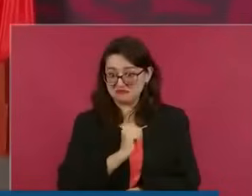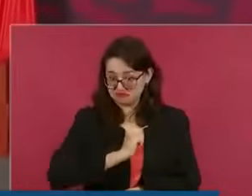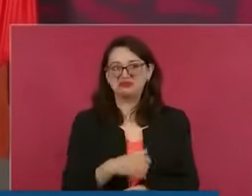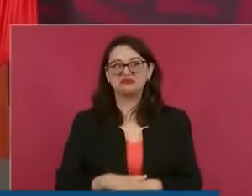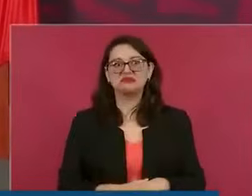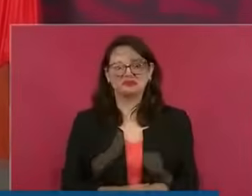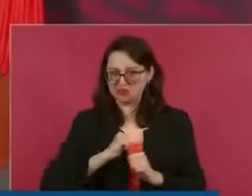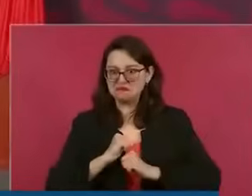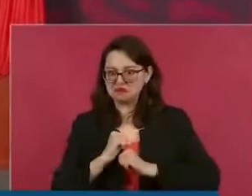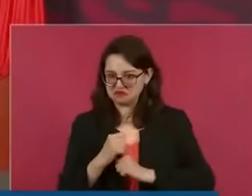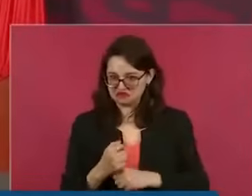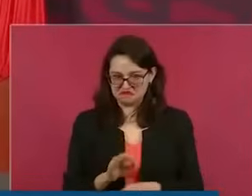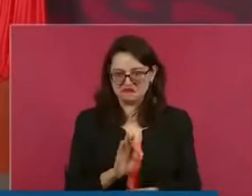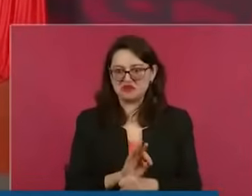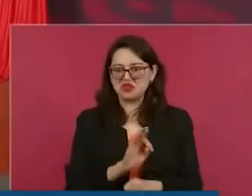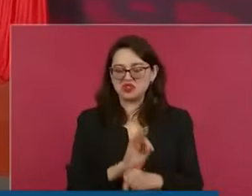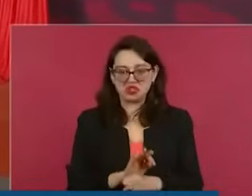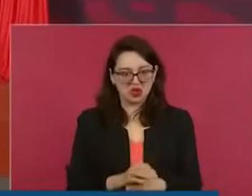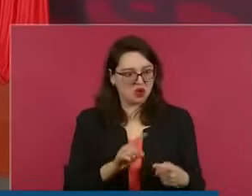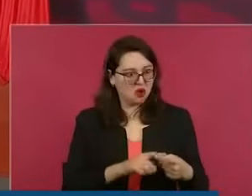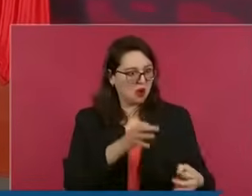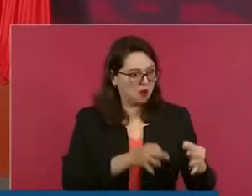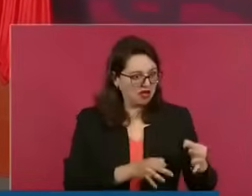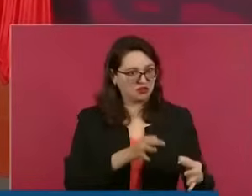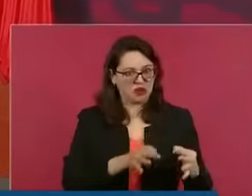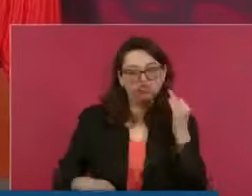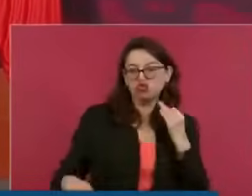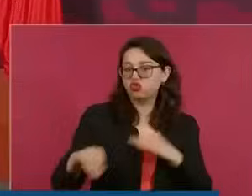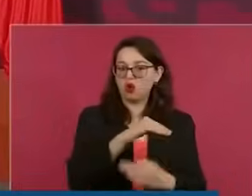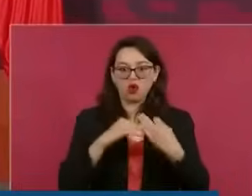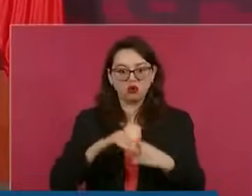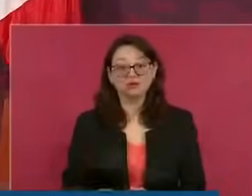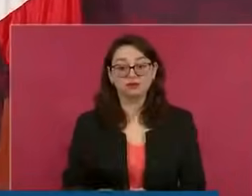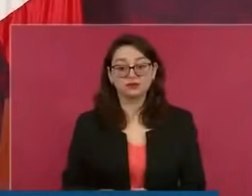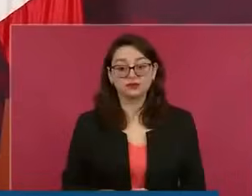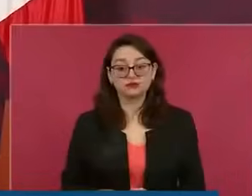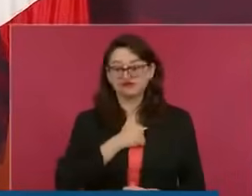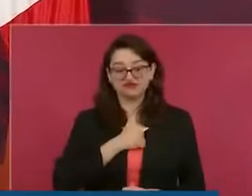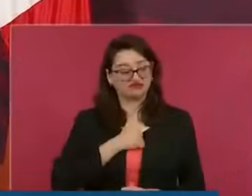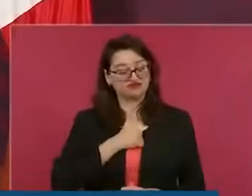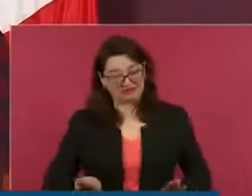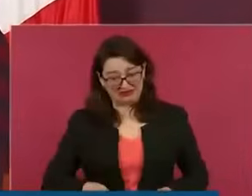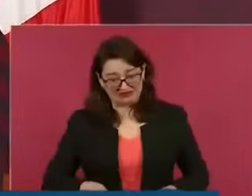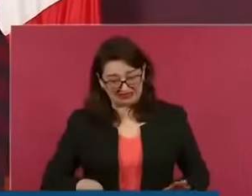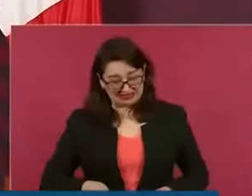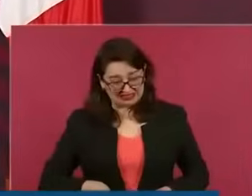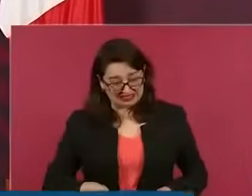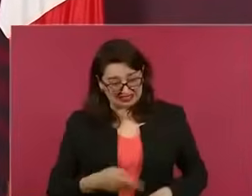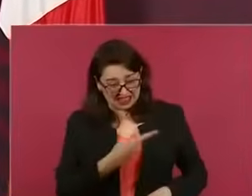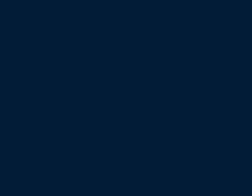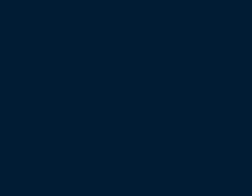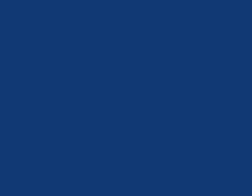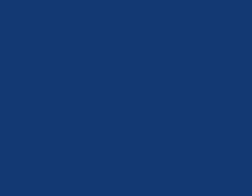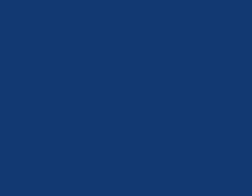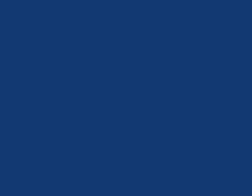del procurador, porque un juez y otro. Había consigna, lamentable la actitud del Poder Judicial.